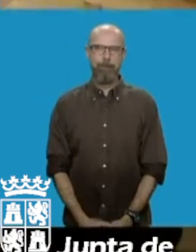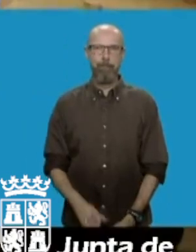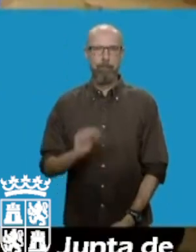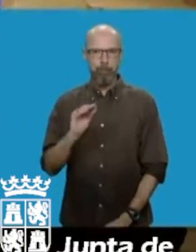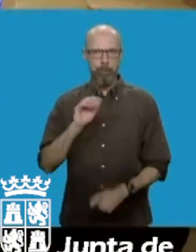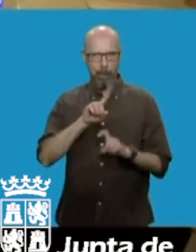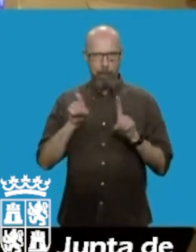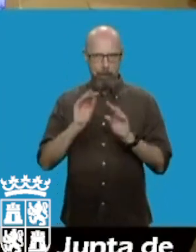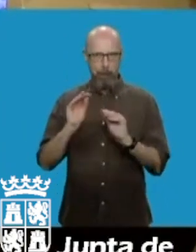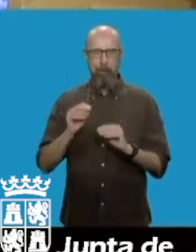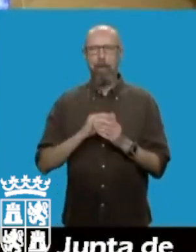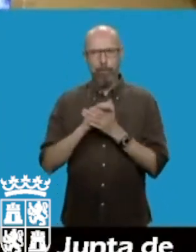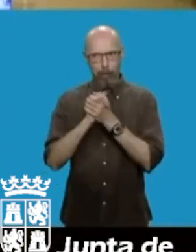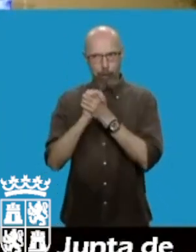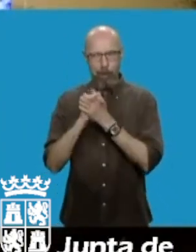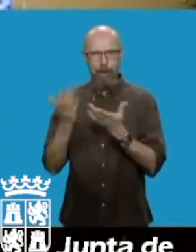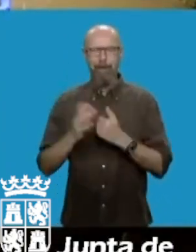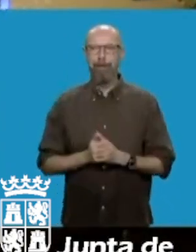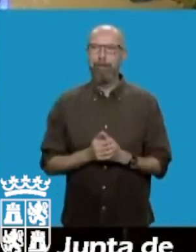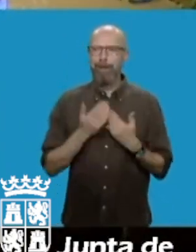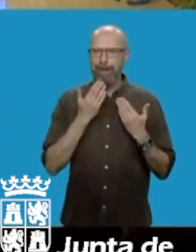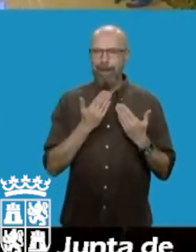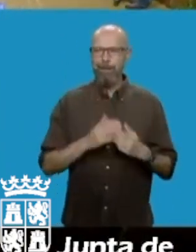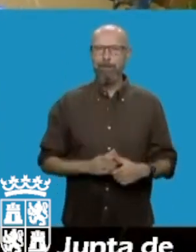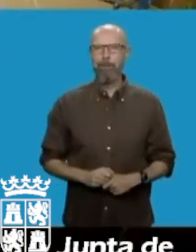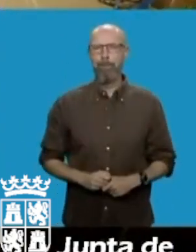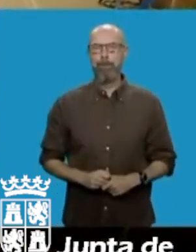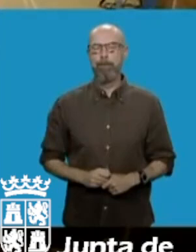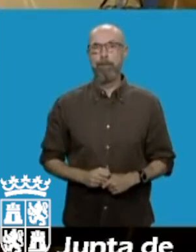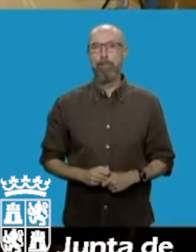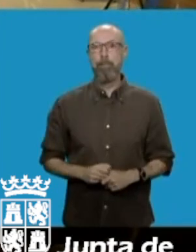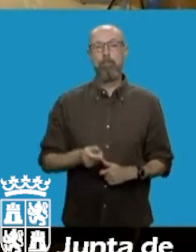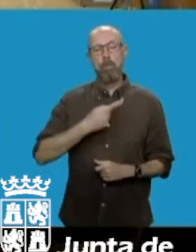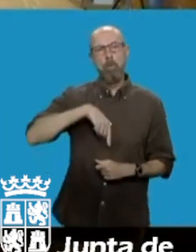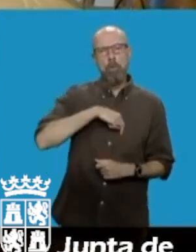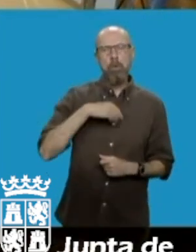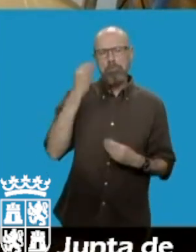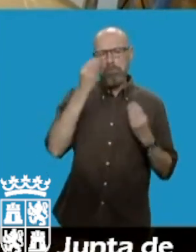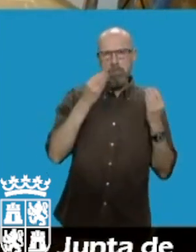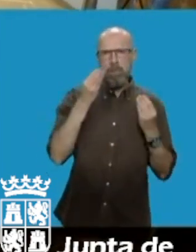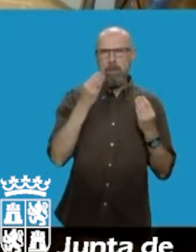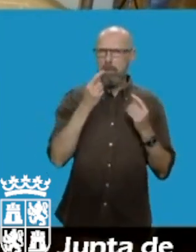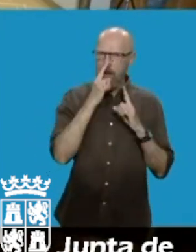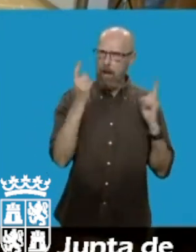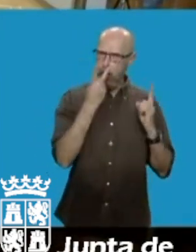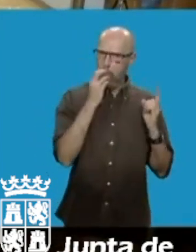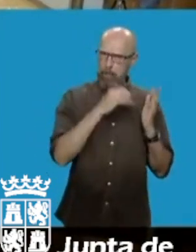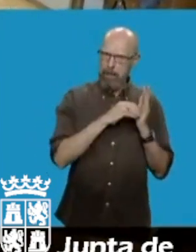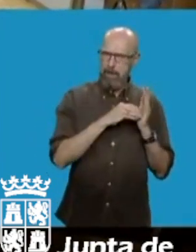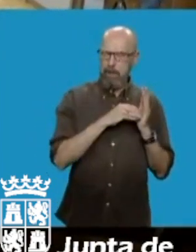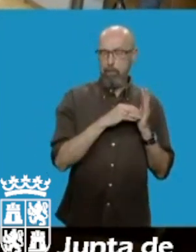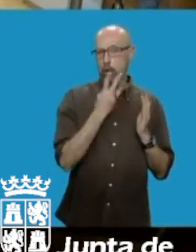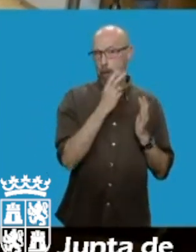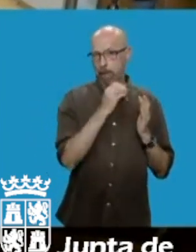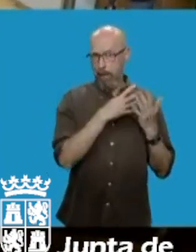preguntas. Buenas Enhorabuena tardes, para empezar. Sí, muchas gracias. Estamos valorando el año 2019, hace ya